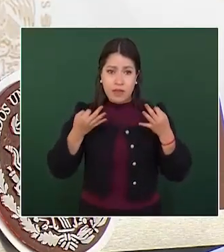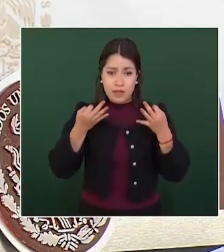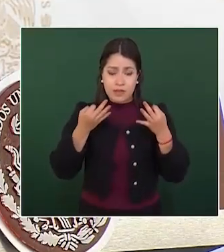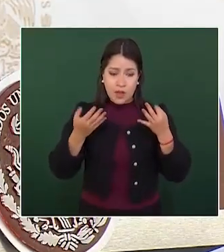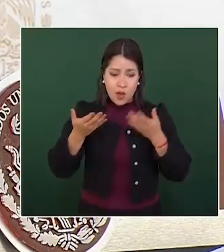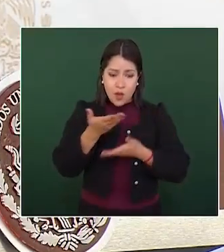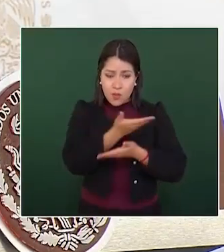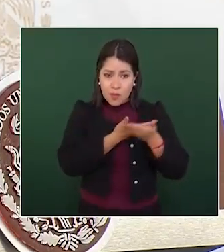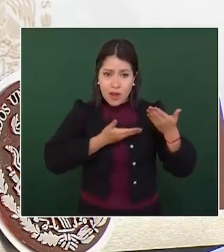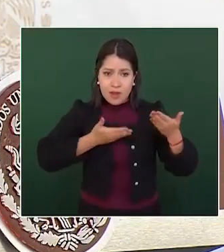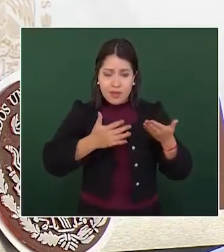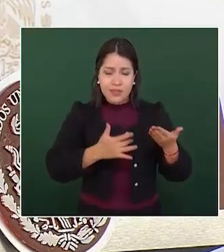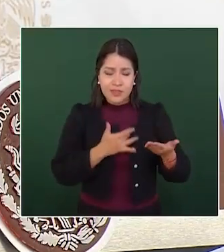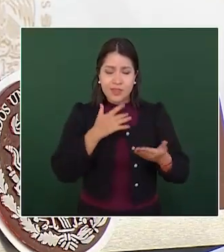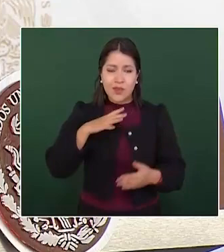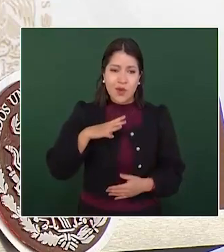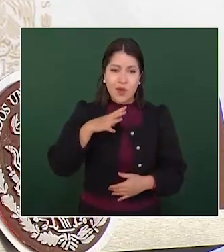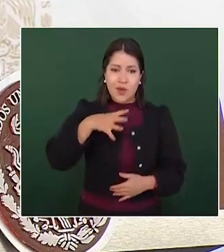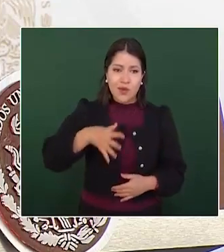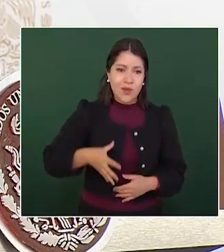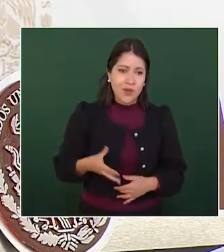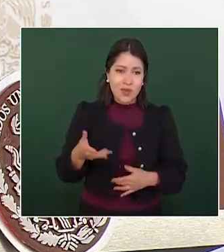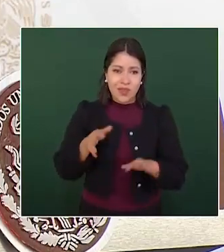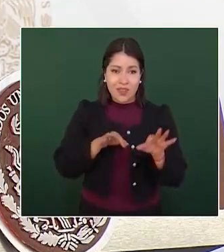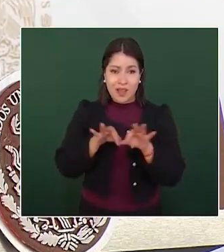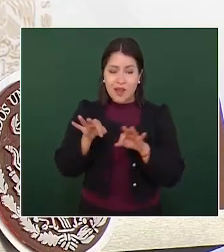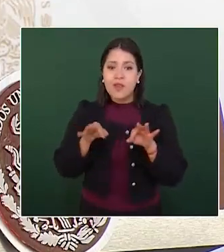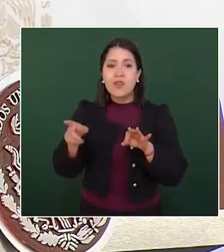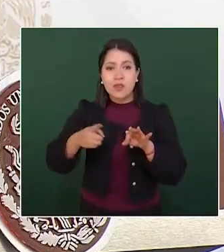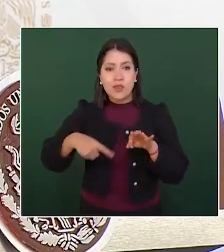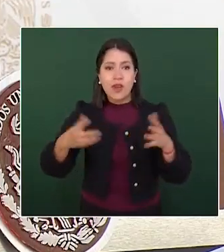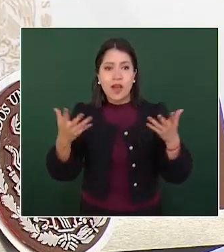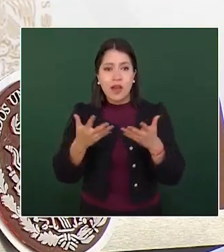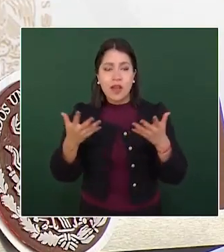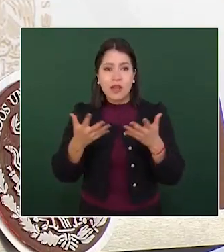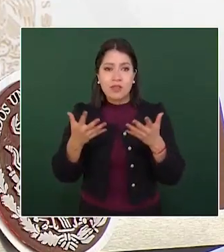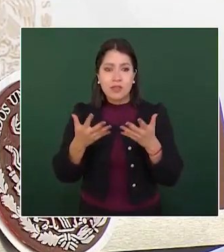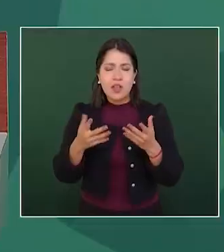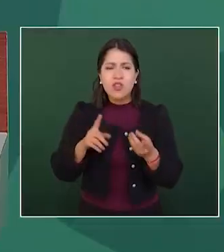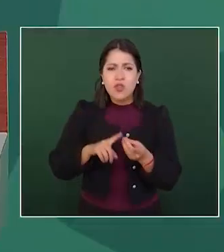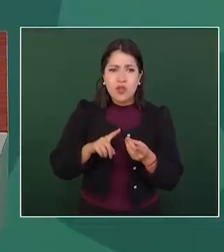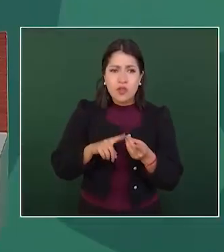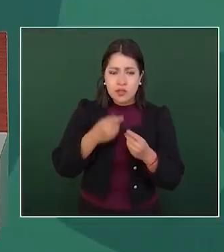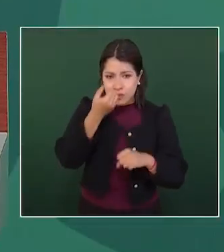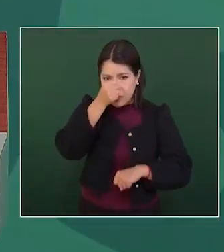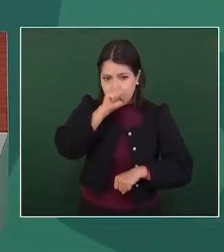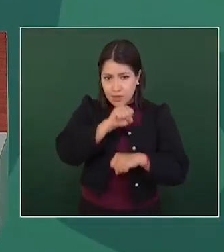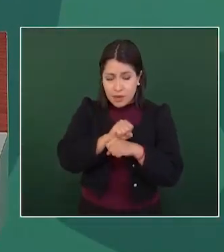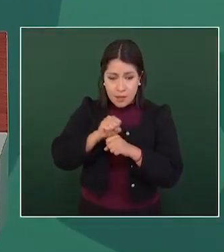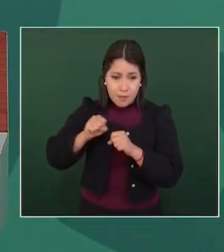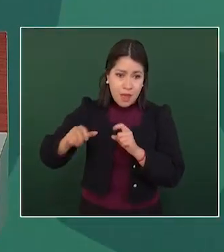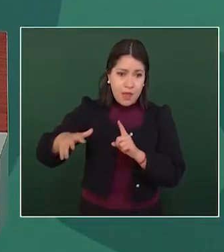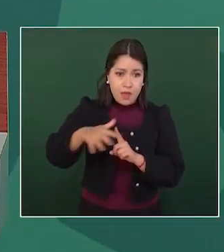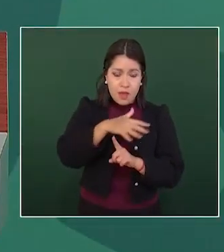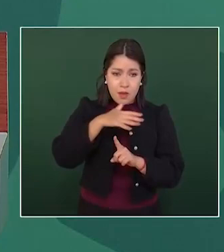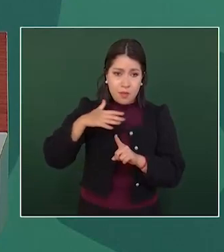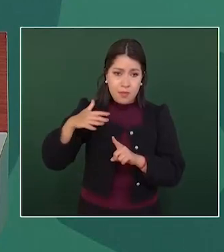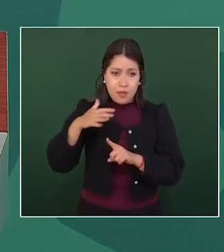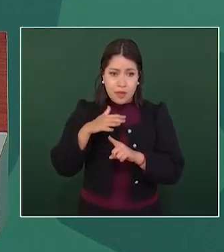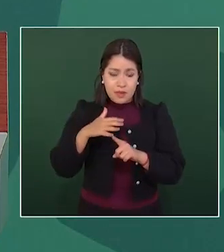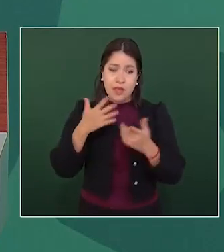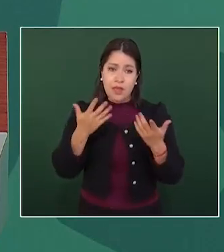es de gran satisfacción el trabajo que realizamos al frente de la Secretaría de Medio Ambiente y Recursos